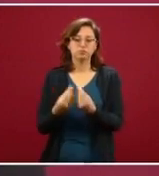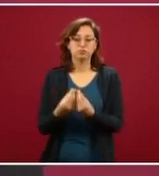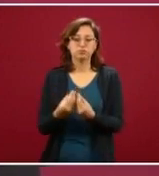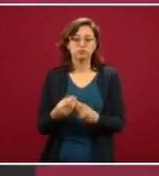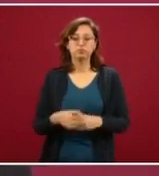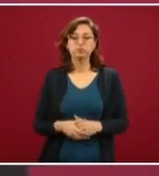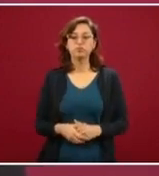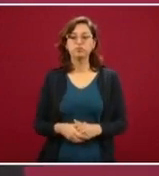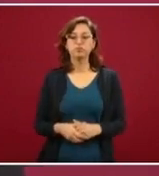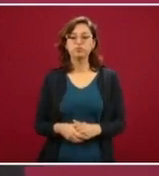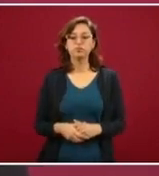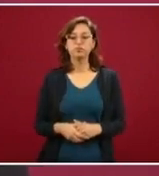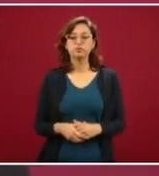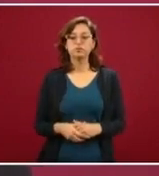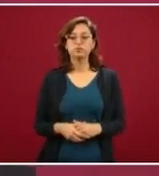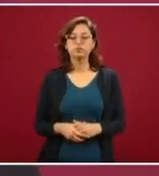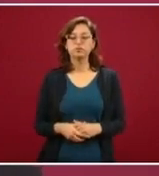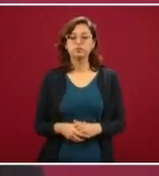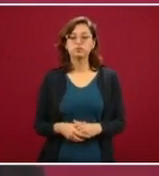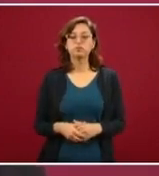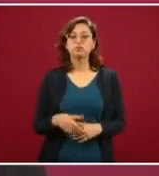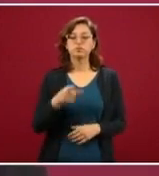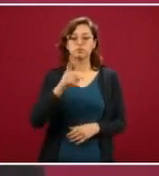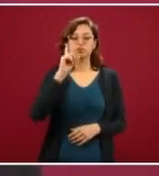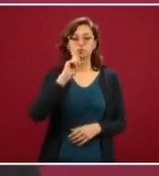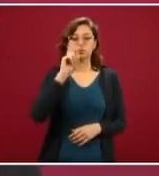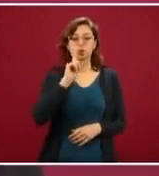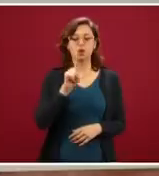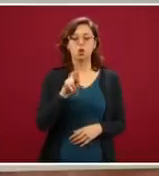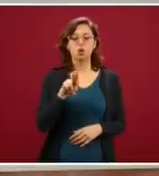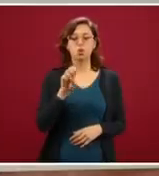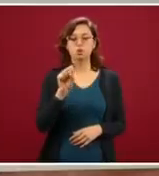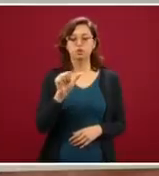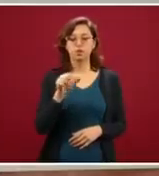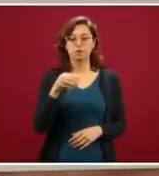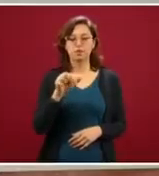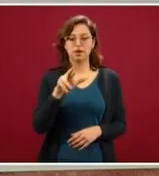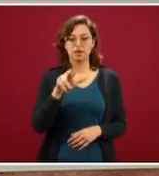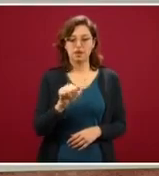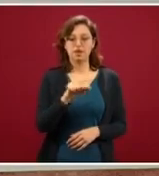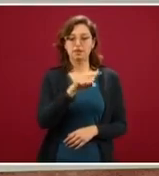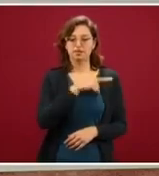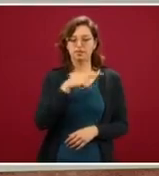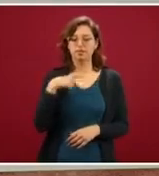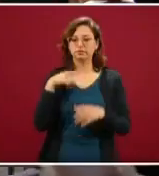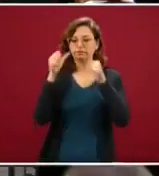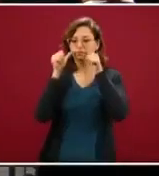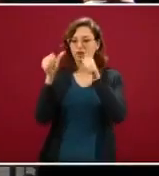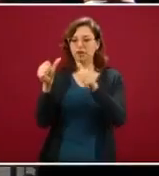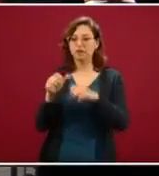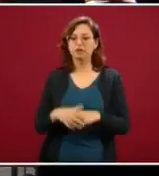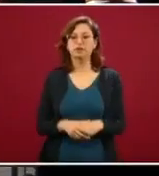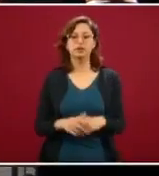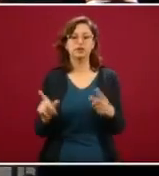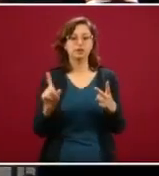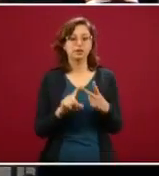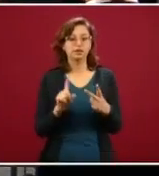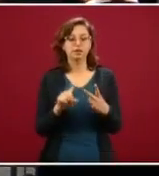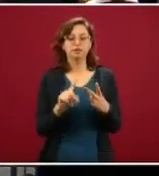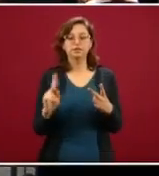mineros. Y lo está viendo Luisa María, y le voy a pedir que lo atienda. Ok. Mi segunda pregunta,